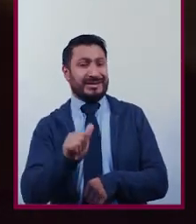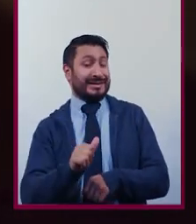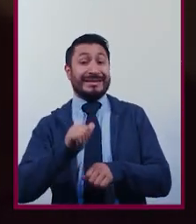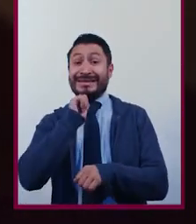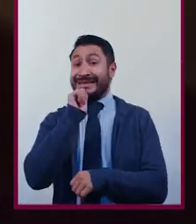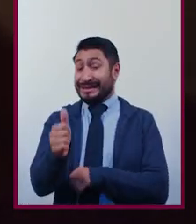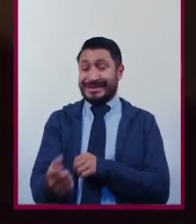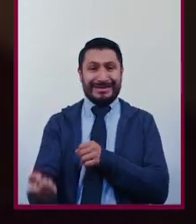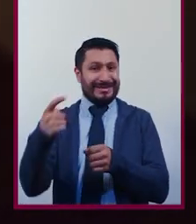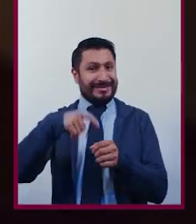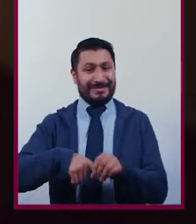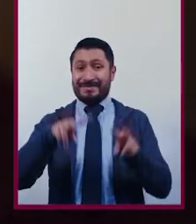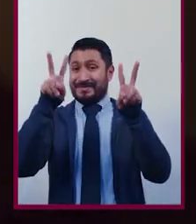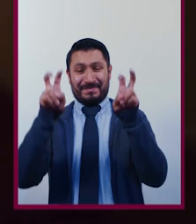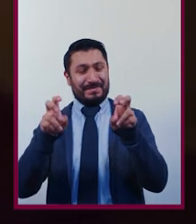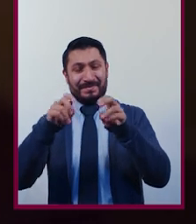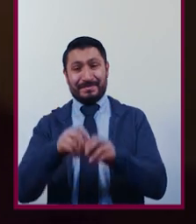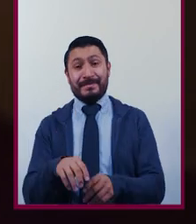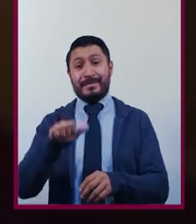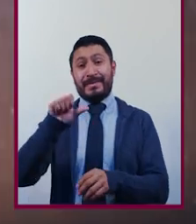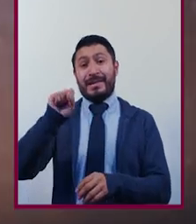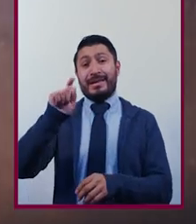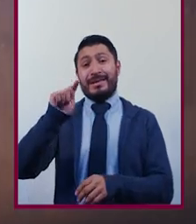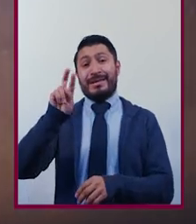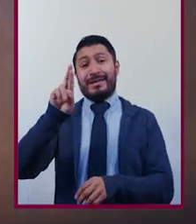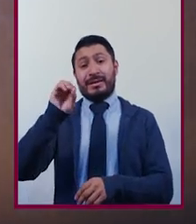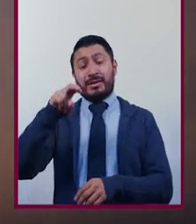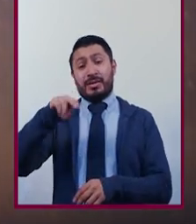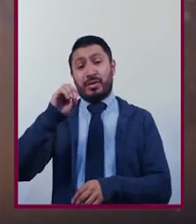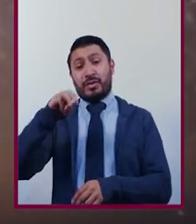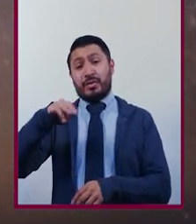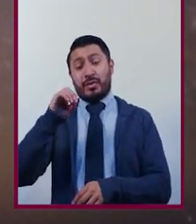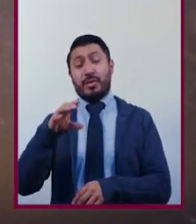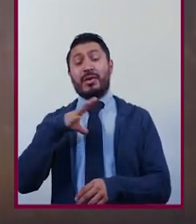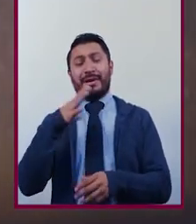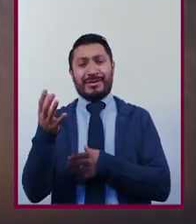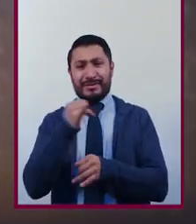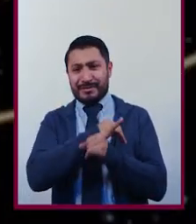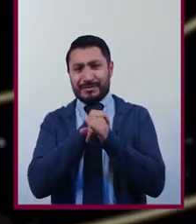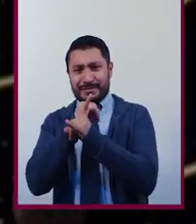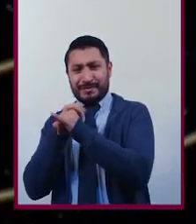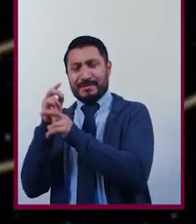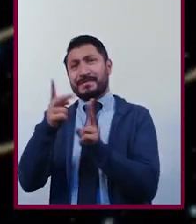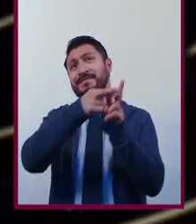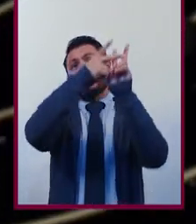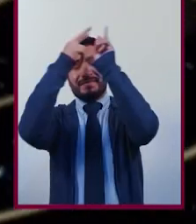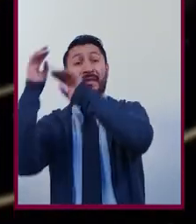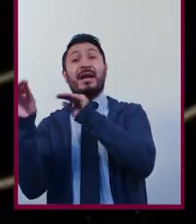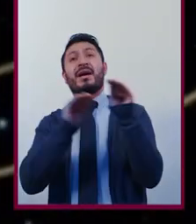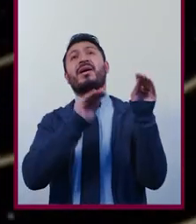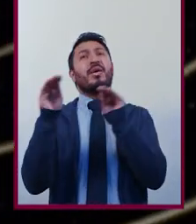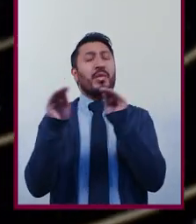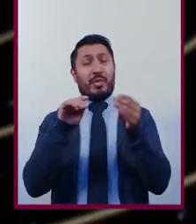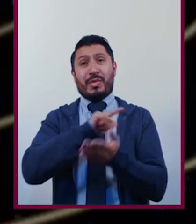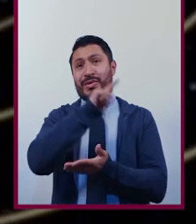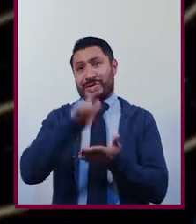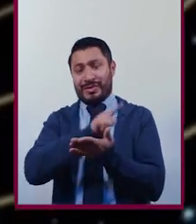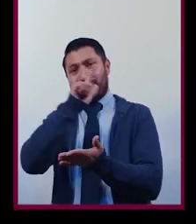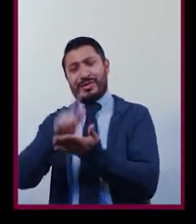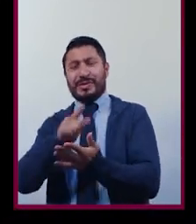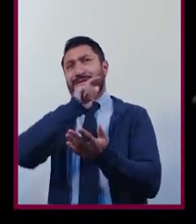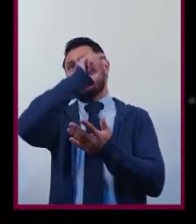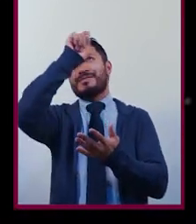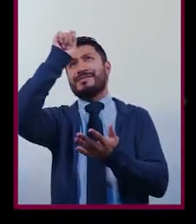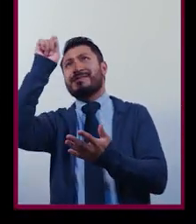que ver con nuestro tema. El astrónomo se encarga más bien de estudiar los astros, su movimiento y las leyes que los